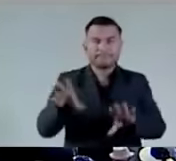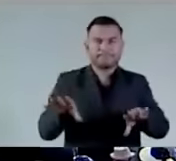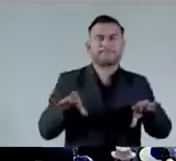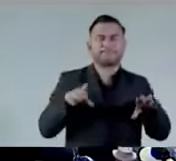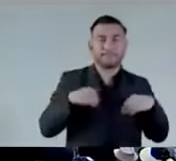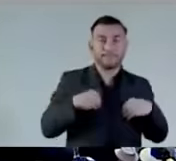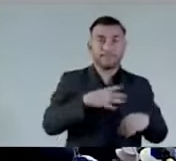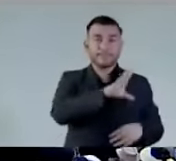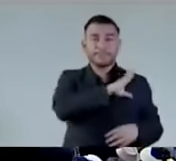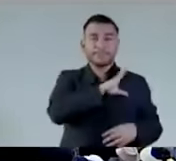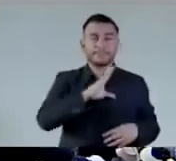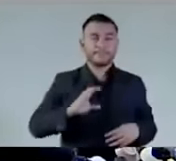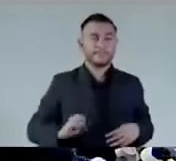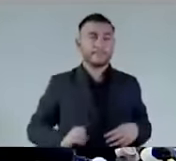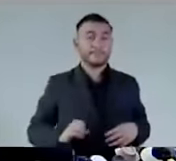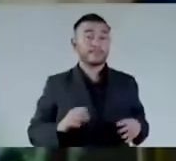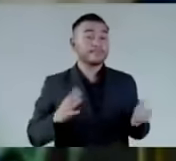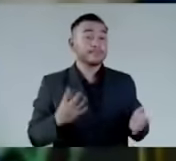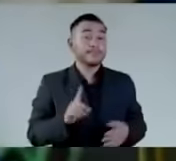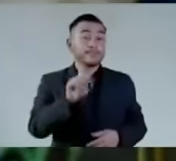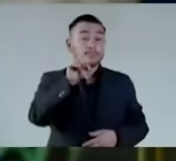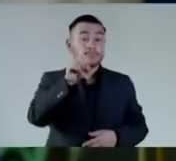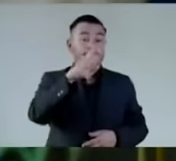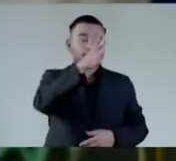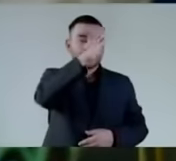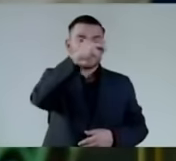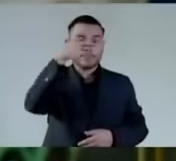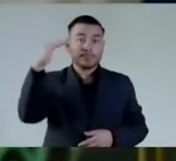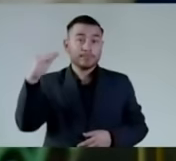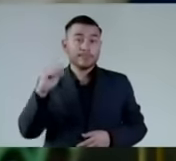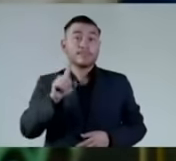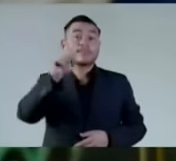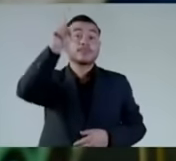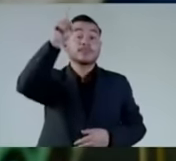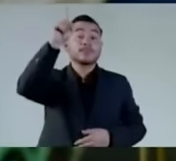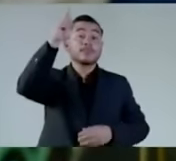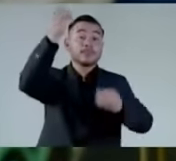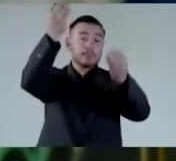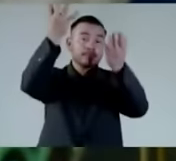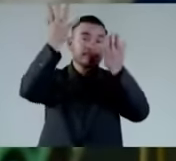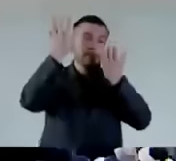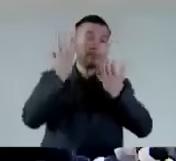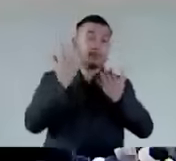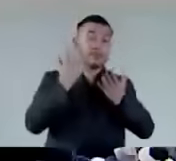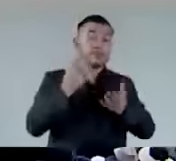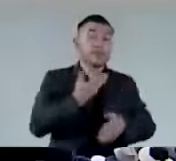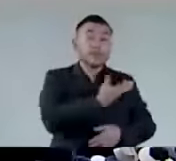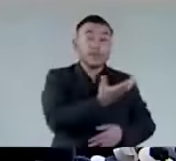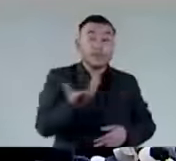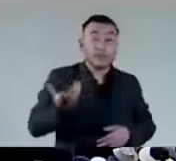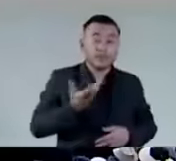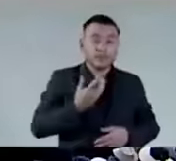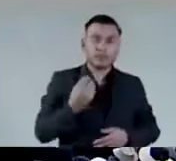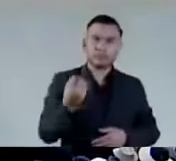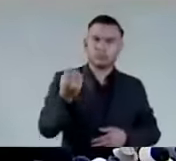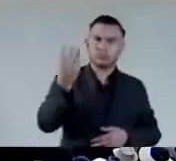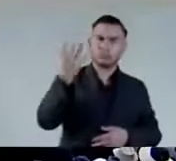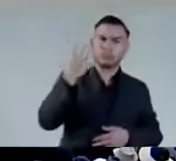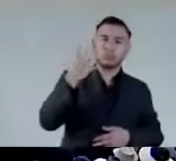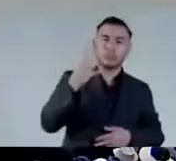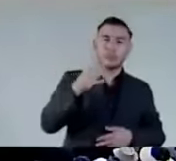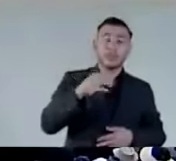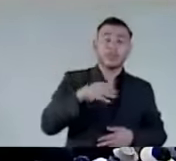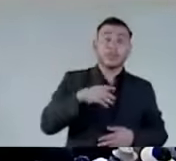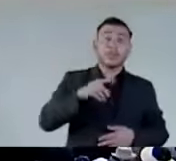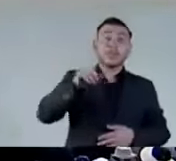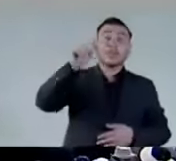que el salvador es una nación bajo la bendición de dios nos dijiste si jehová no